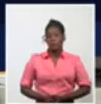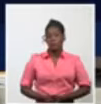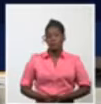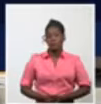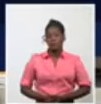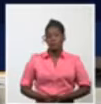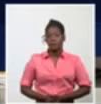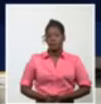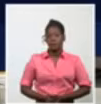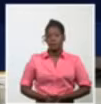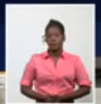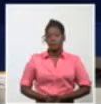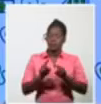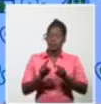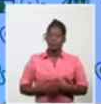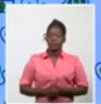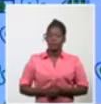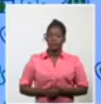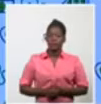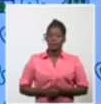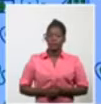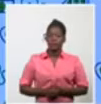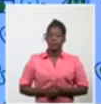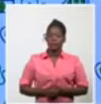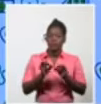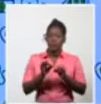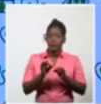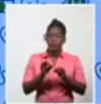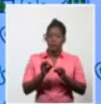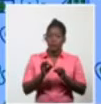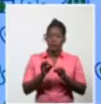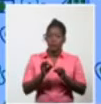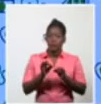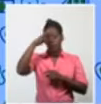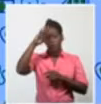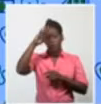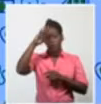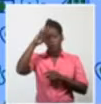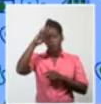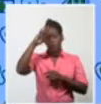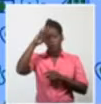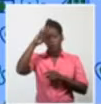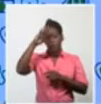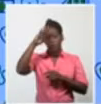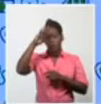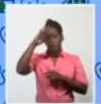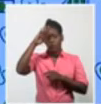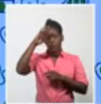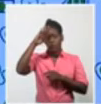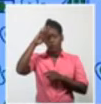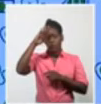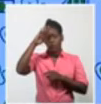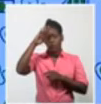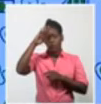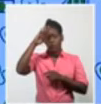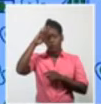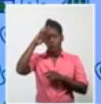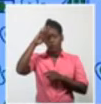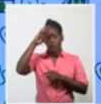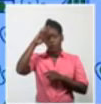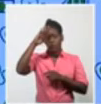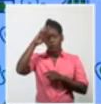pregunta, doctor, también del sistema informativo de la televisión cubana. Dice, en Cuba se mantiene alta la tasa de letalidad.